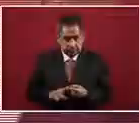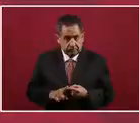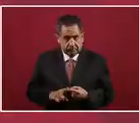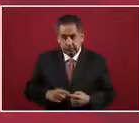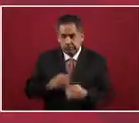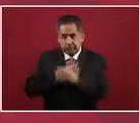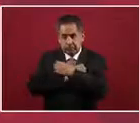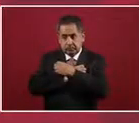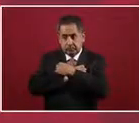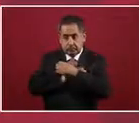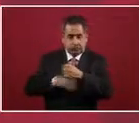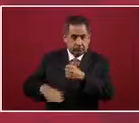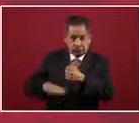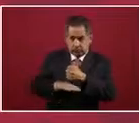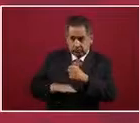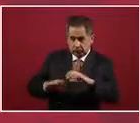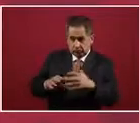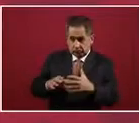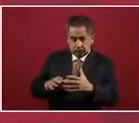básica,